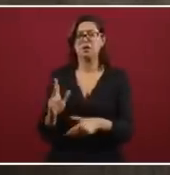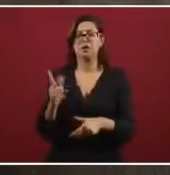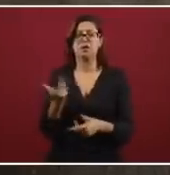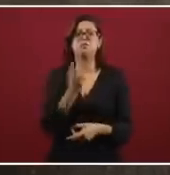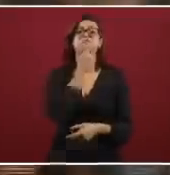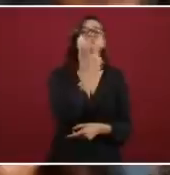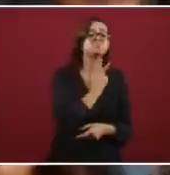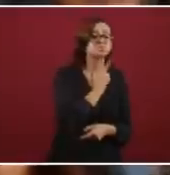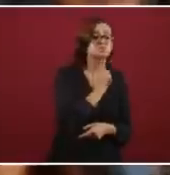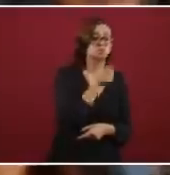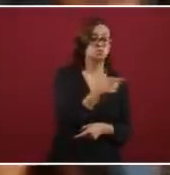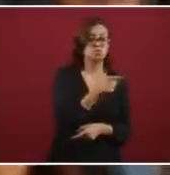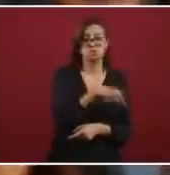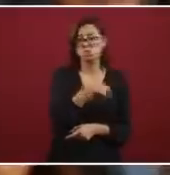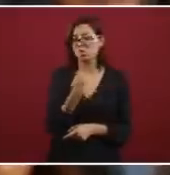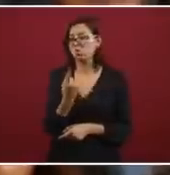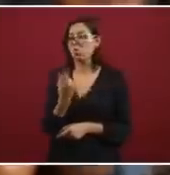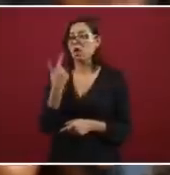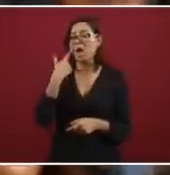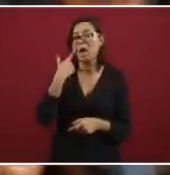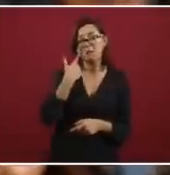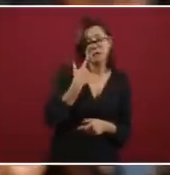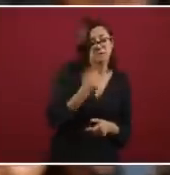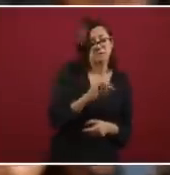del petróleo, el futuro de la nación.